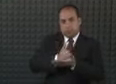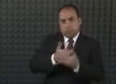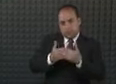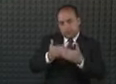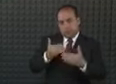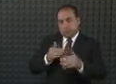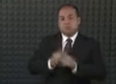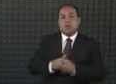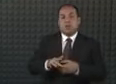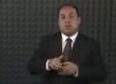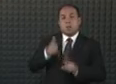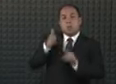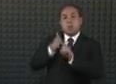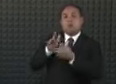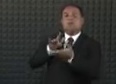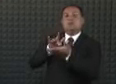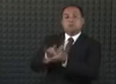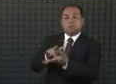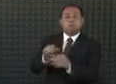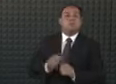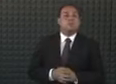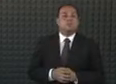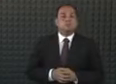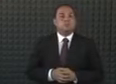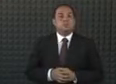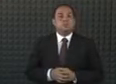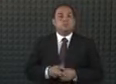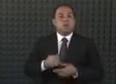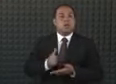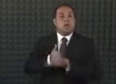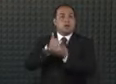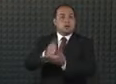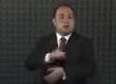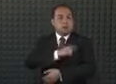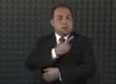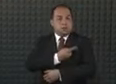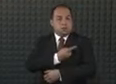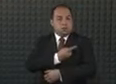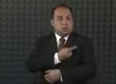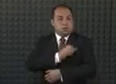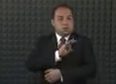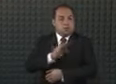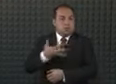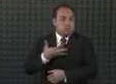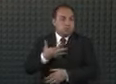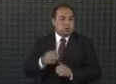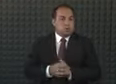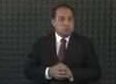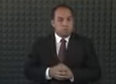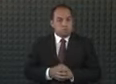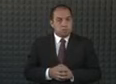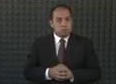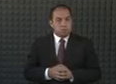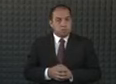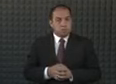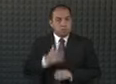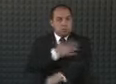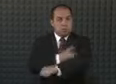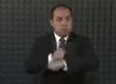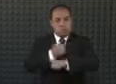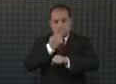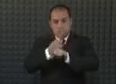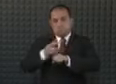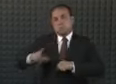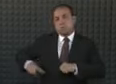para apoyar y sobre todo esta ayuda de salud que puedan dar a través en coordinación con la